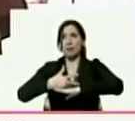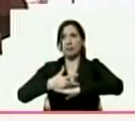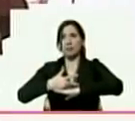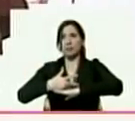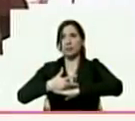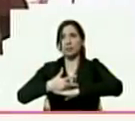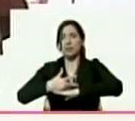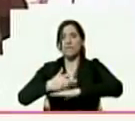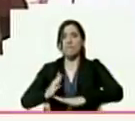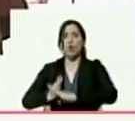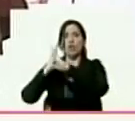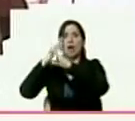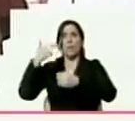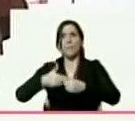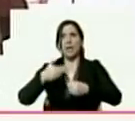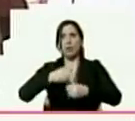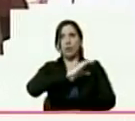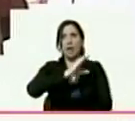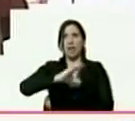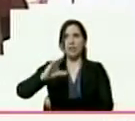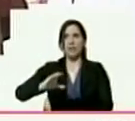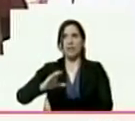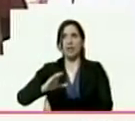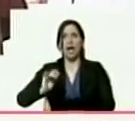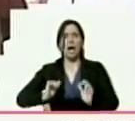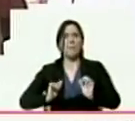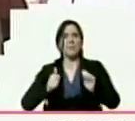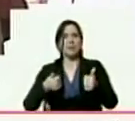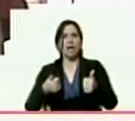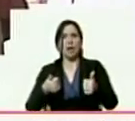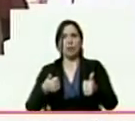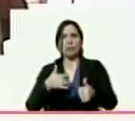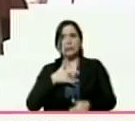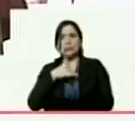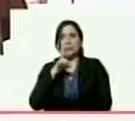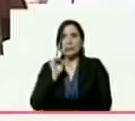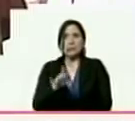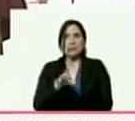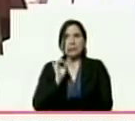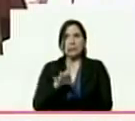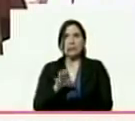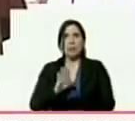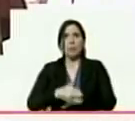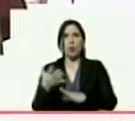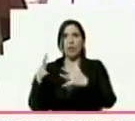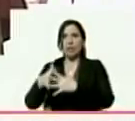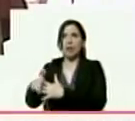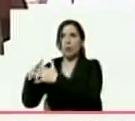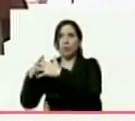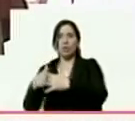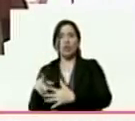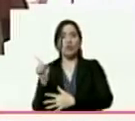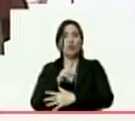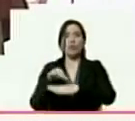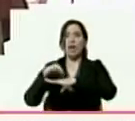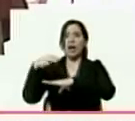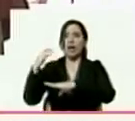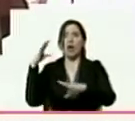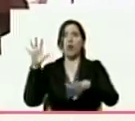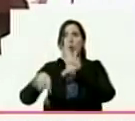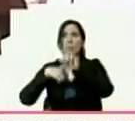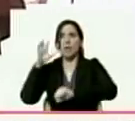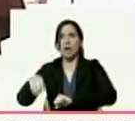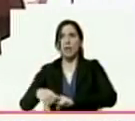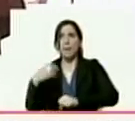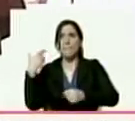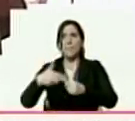bloquearon Petrocaribe, han comenzado a padecer los pueblos. Porque Estados Unidos no les ha dado petróleo a ninguno de esos pueblos. Y no es que no les ha dado, ni